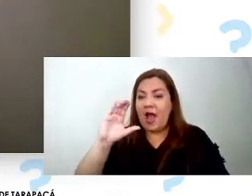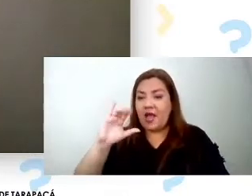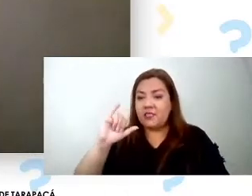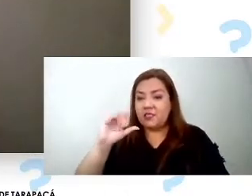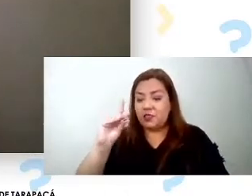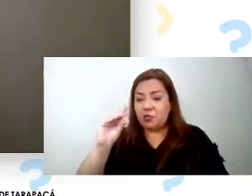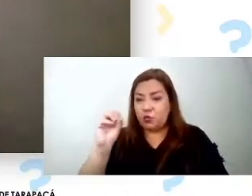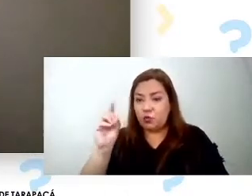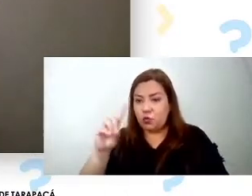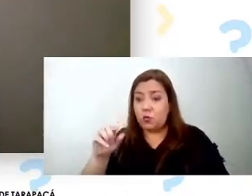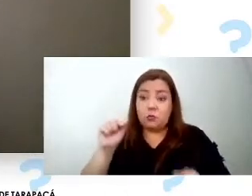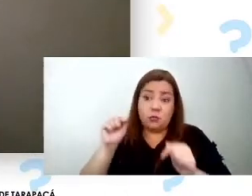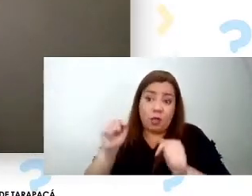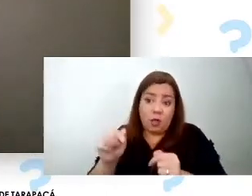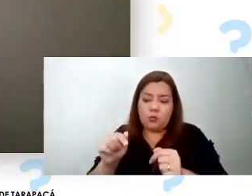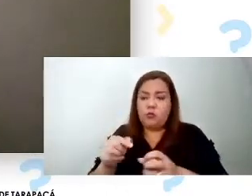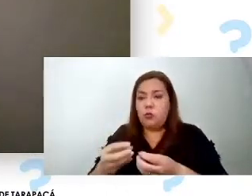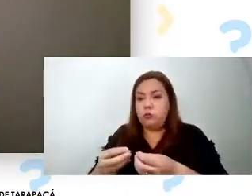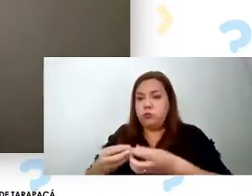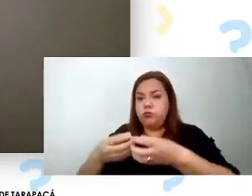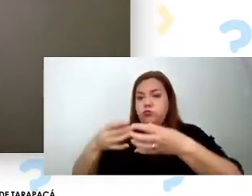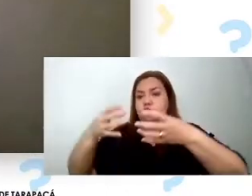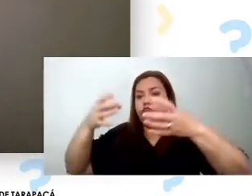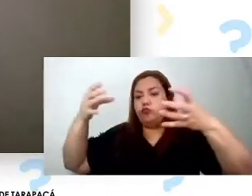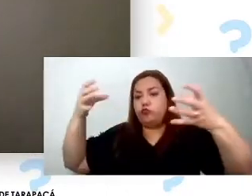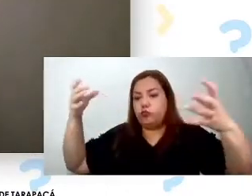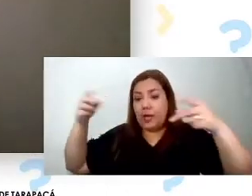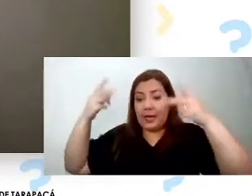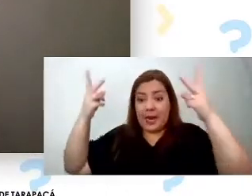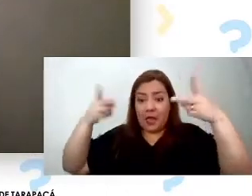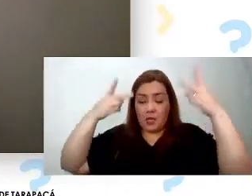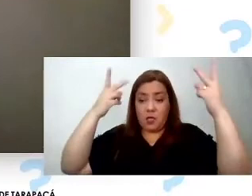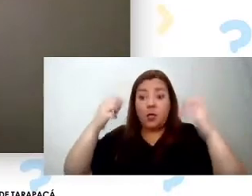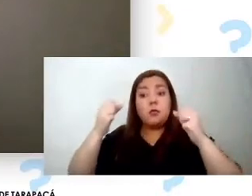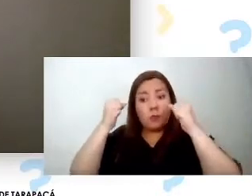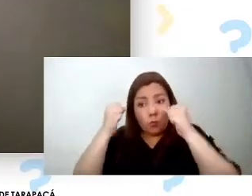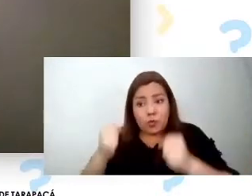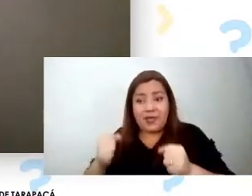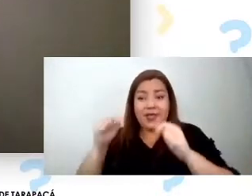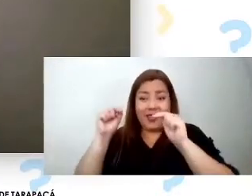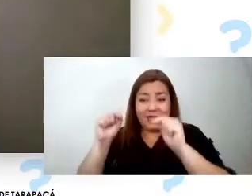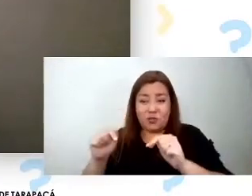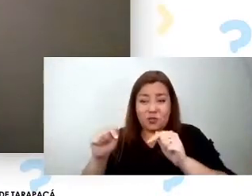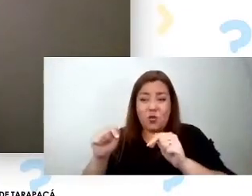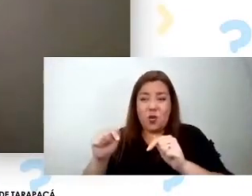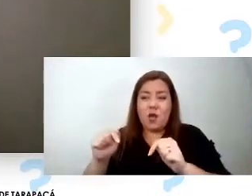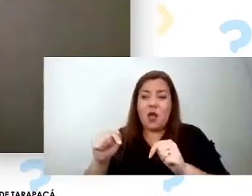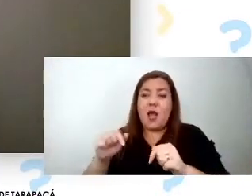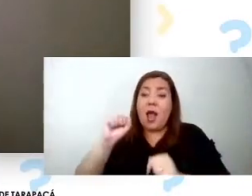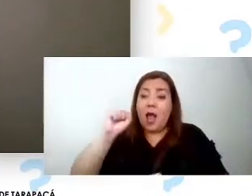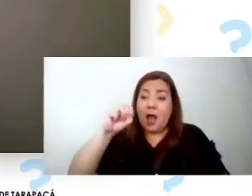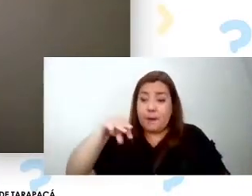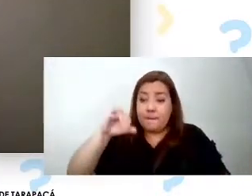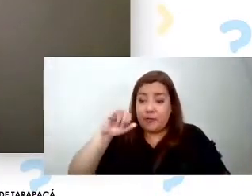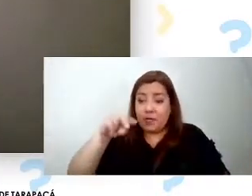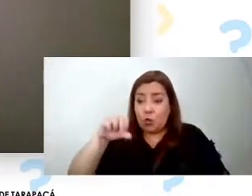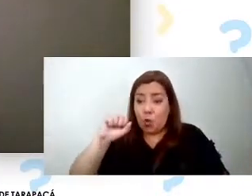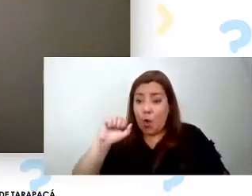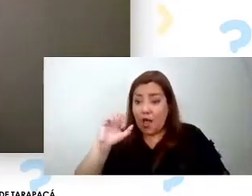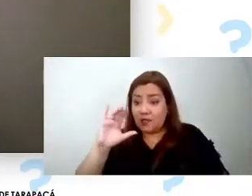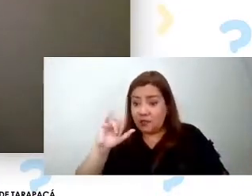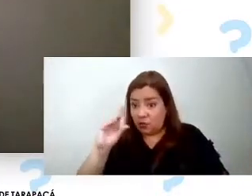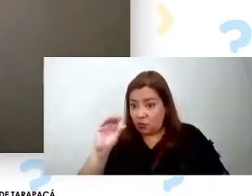de la estructura. Y probablemente esos alfa-aminoácidos, como su nombre lo